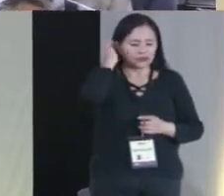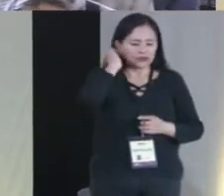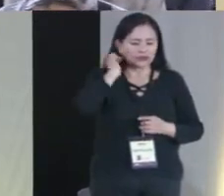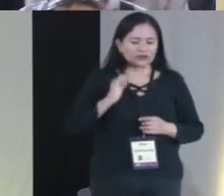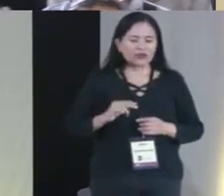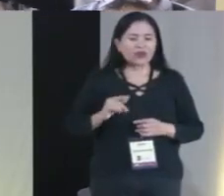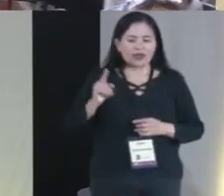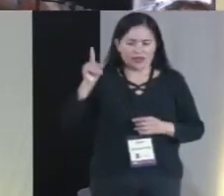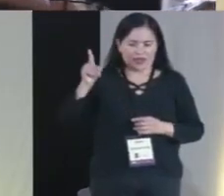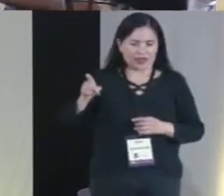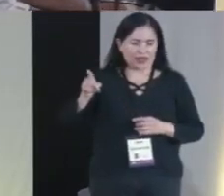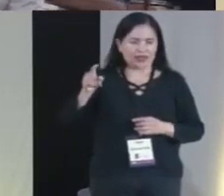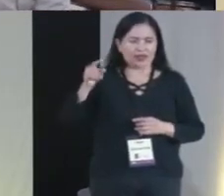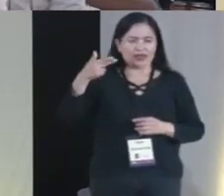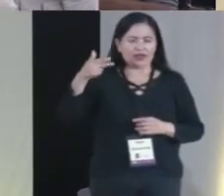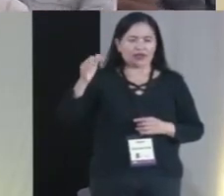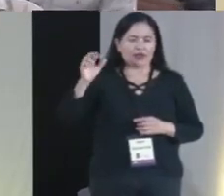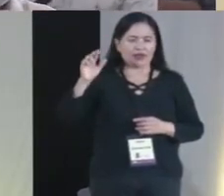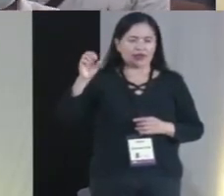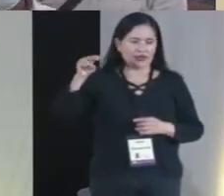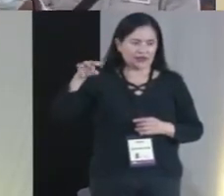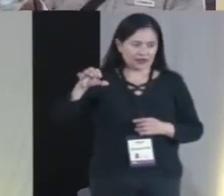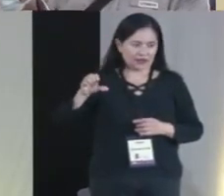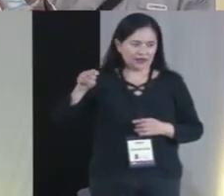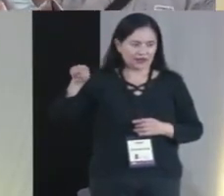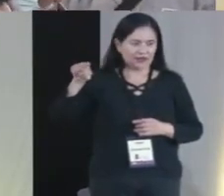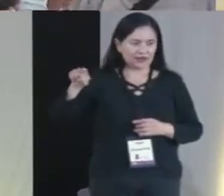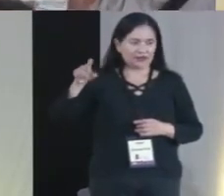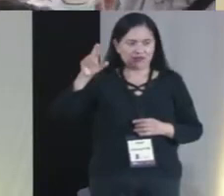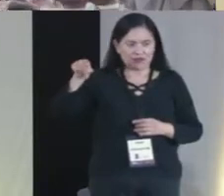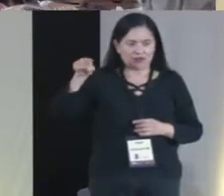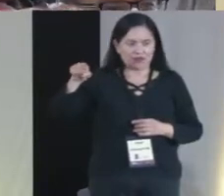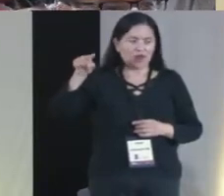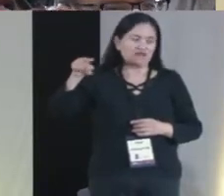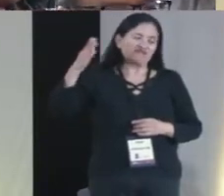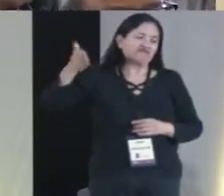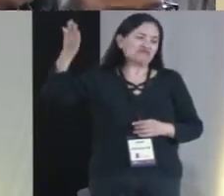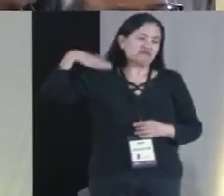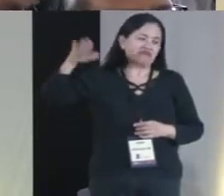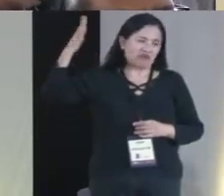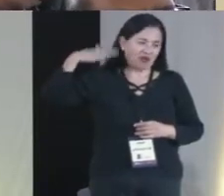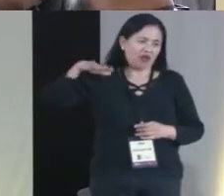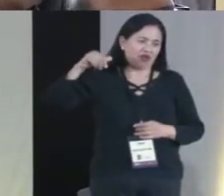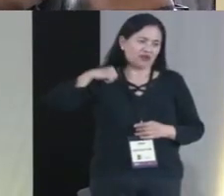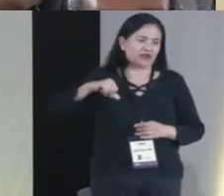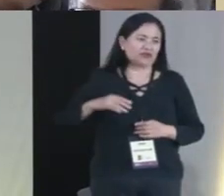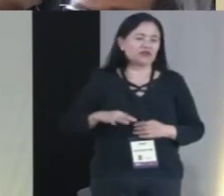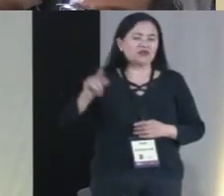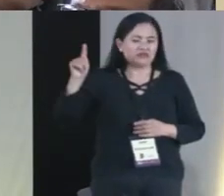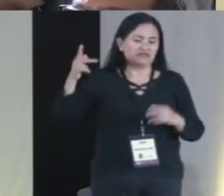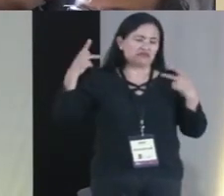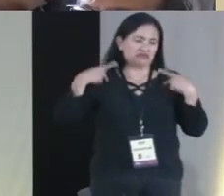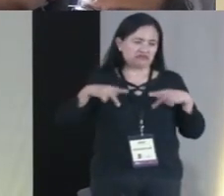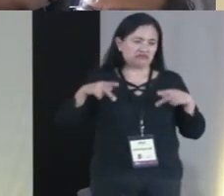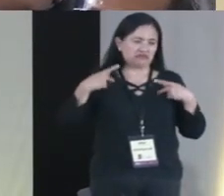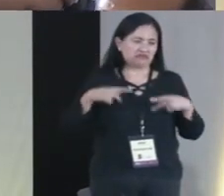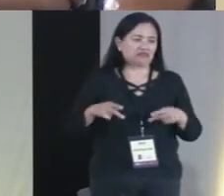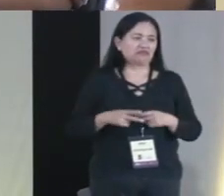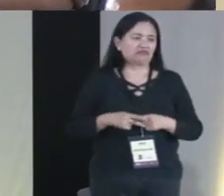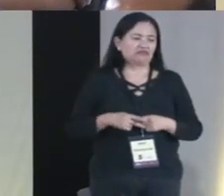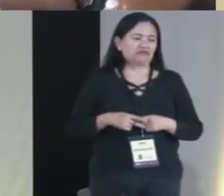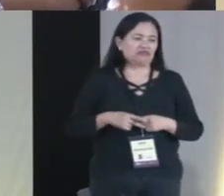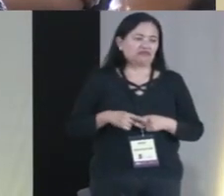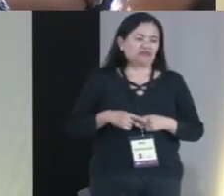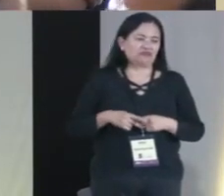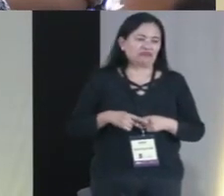Hernán Cortés es un hombre de su época, no lo podemos juzgar desde ahorita. Es una persona que